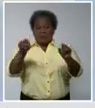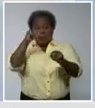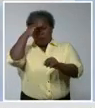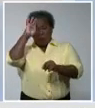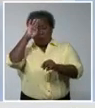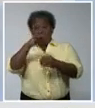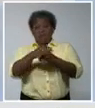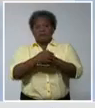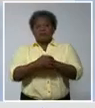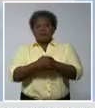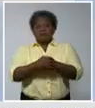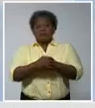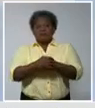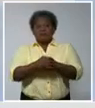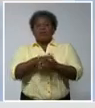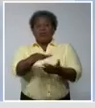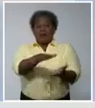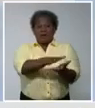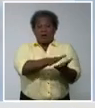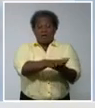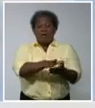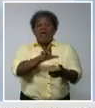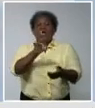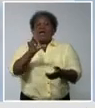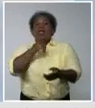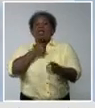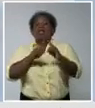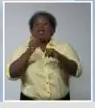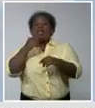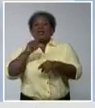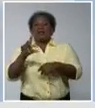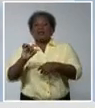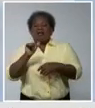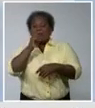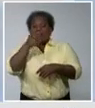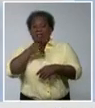con esto la letalidad se mantiene en